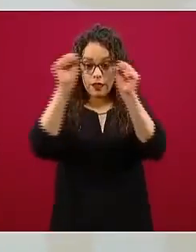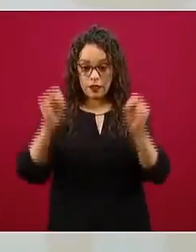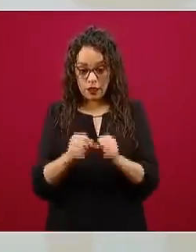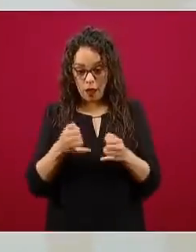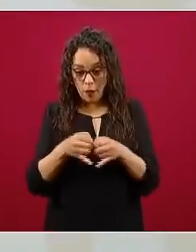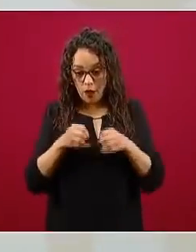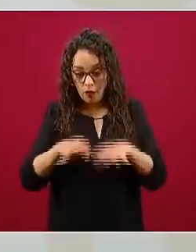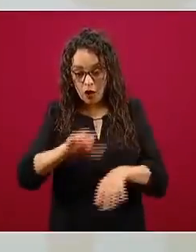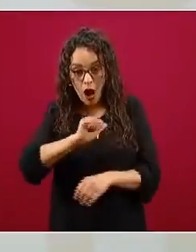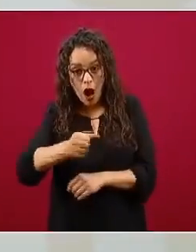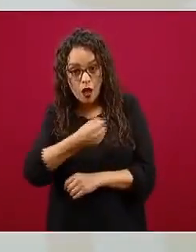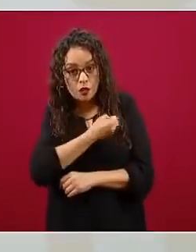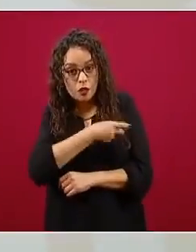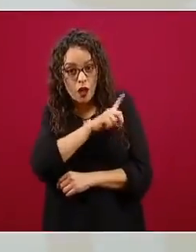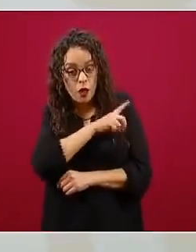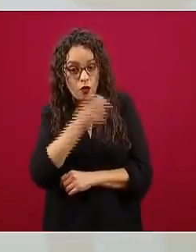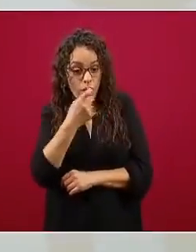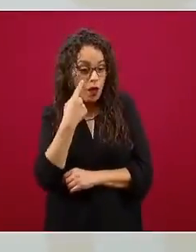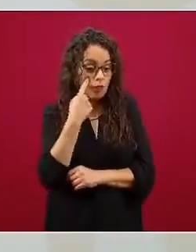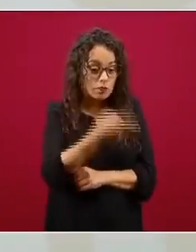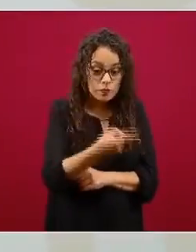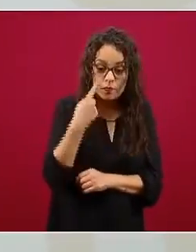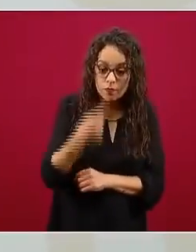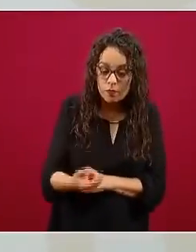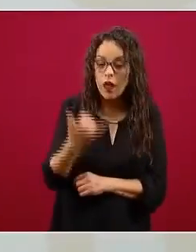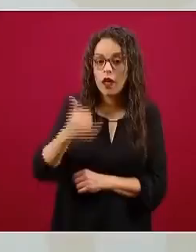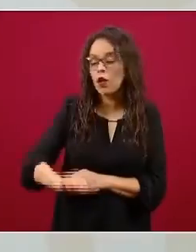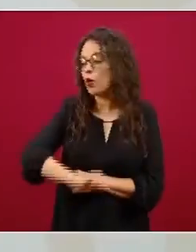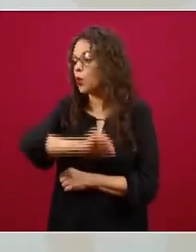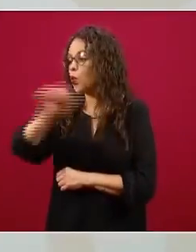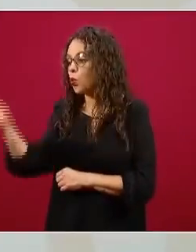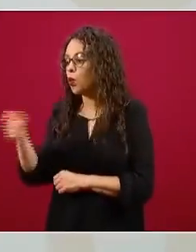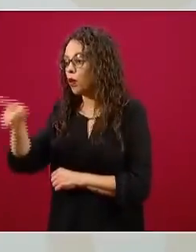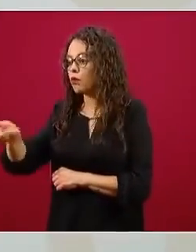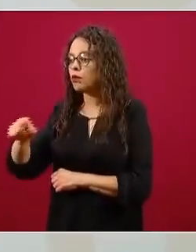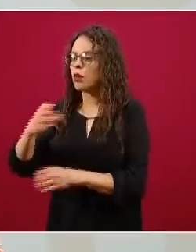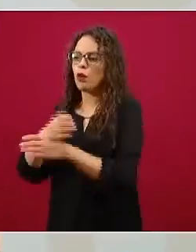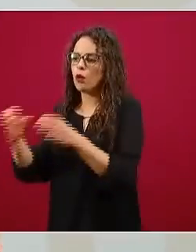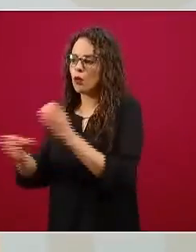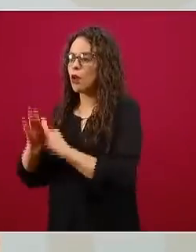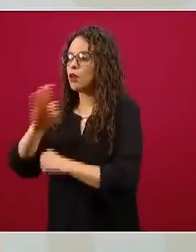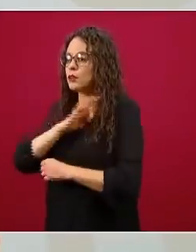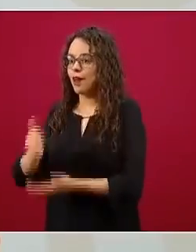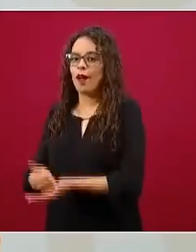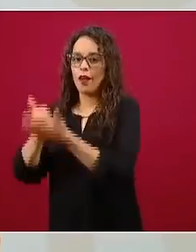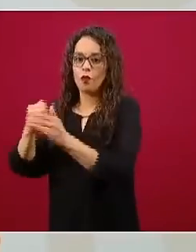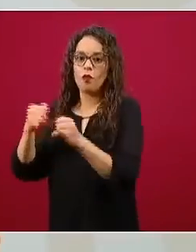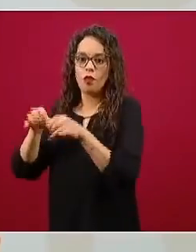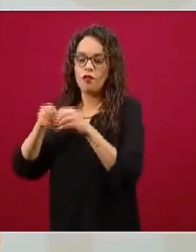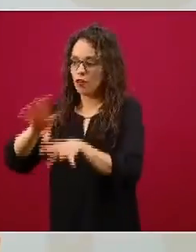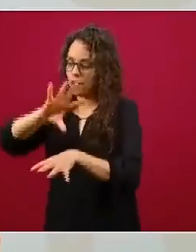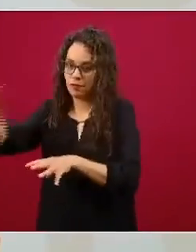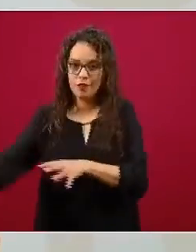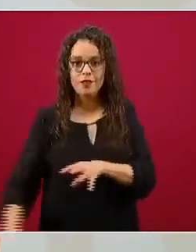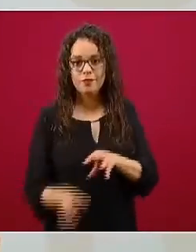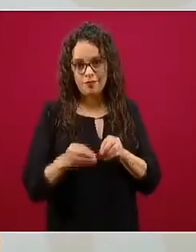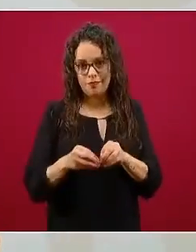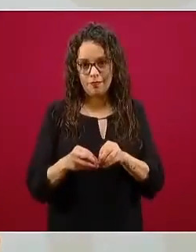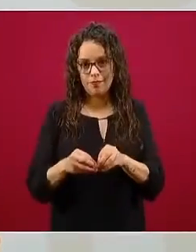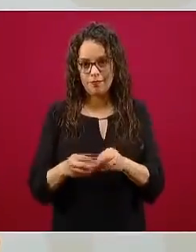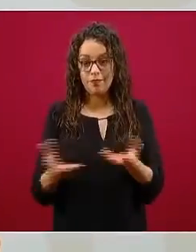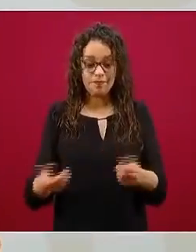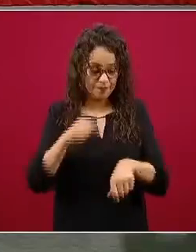de lo que se puede observar o documentar por otras vías complementarias. Nos queda muy poquito